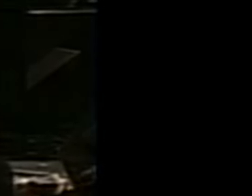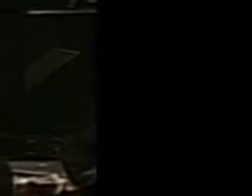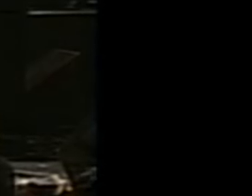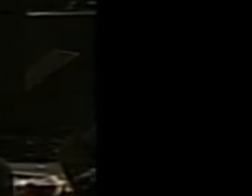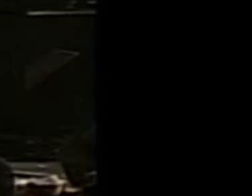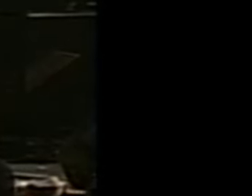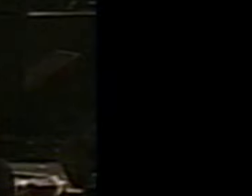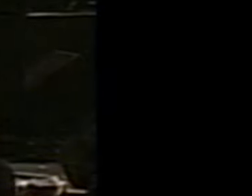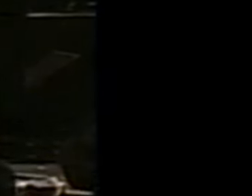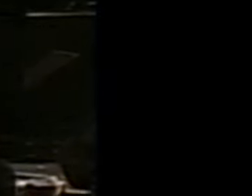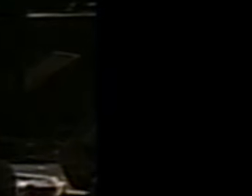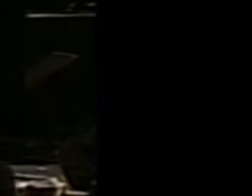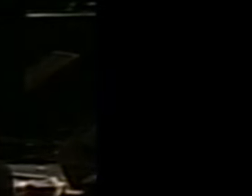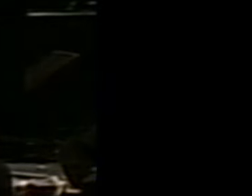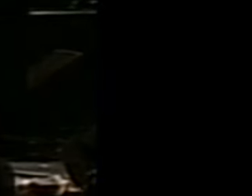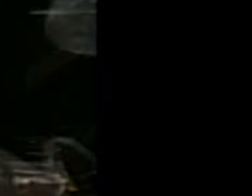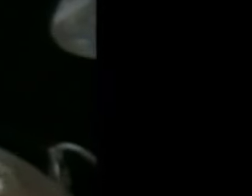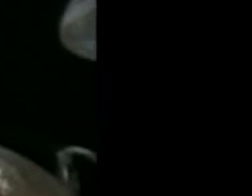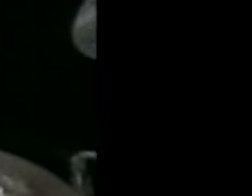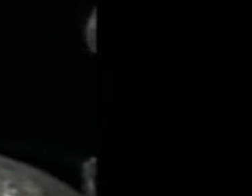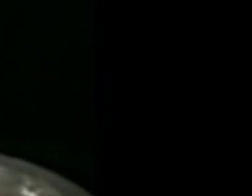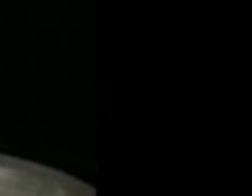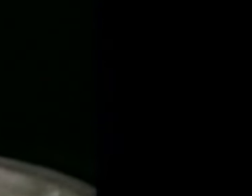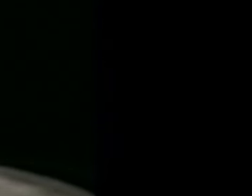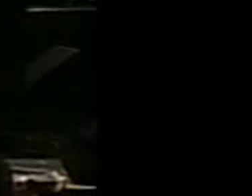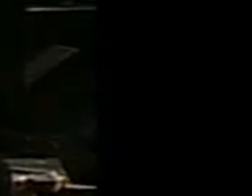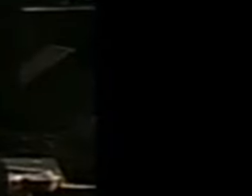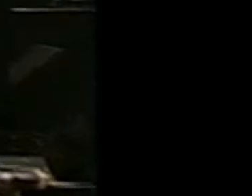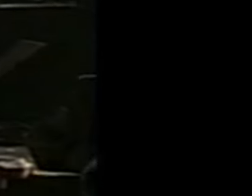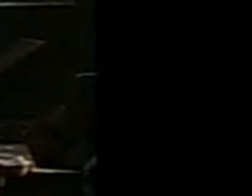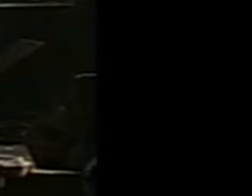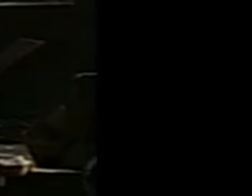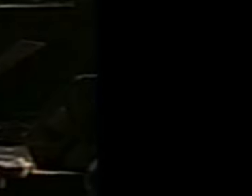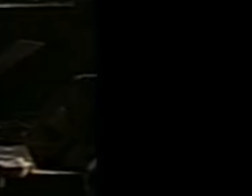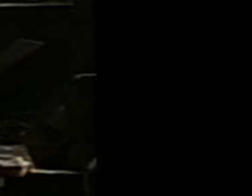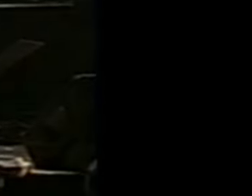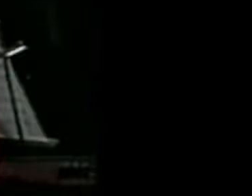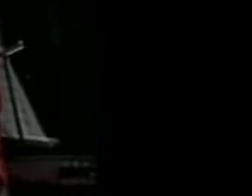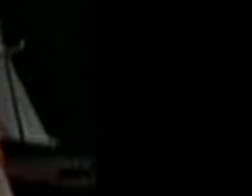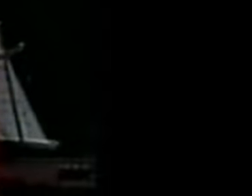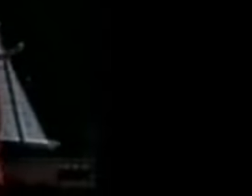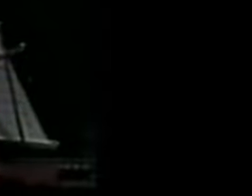Yo no sé dónde va, yo no sé dónde va mi vida.